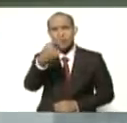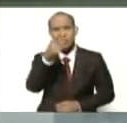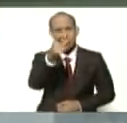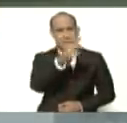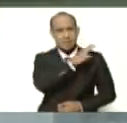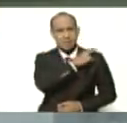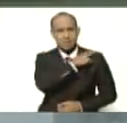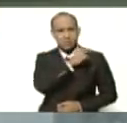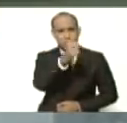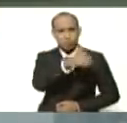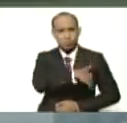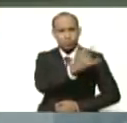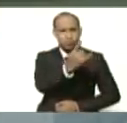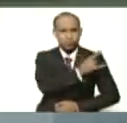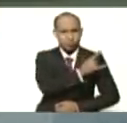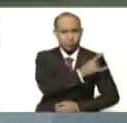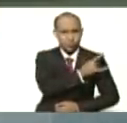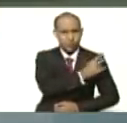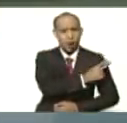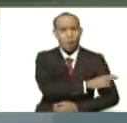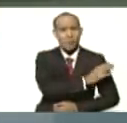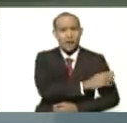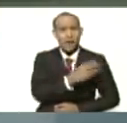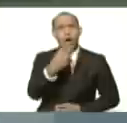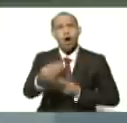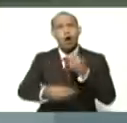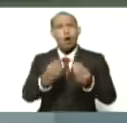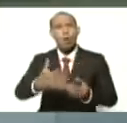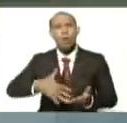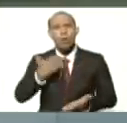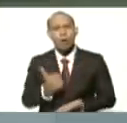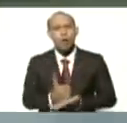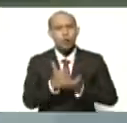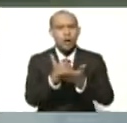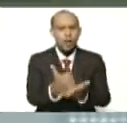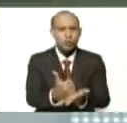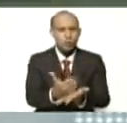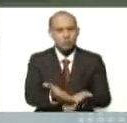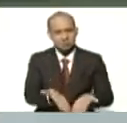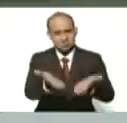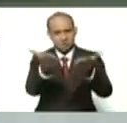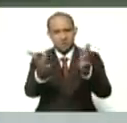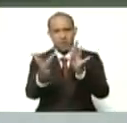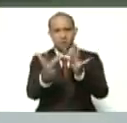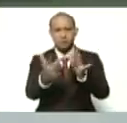universitario como te puedo ayudar adelante